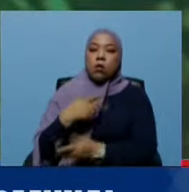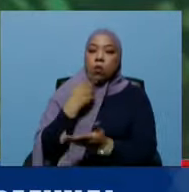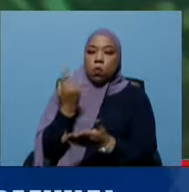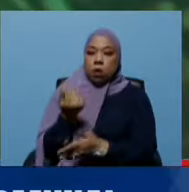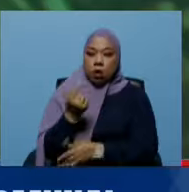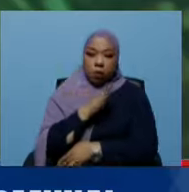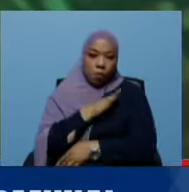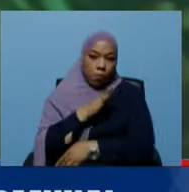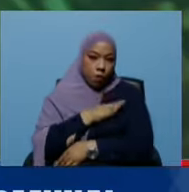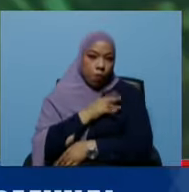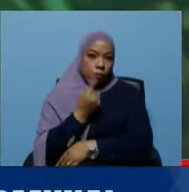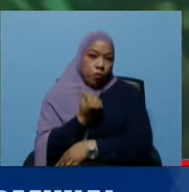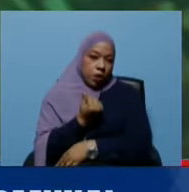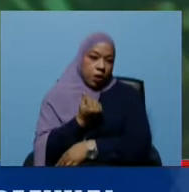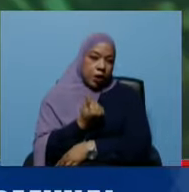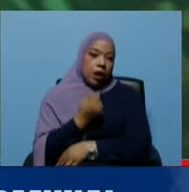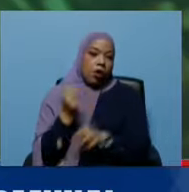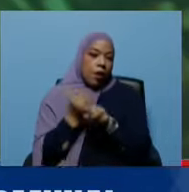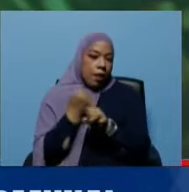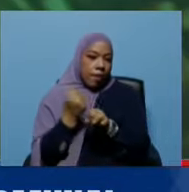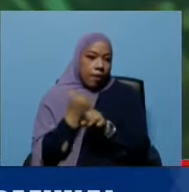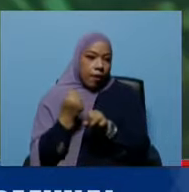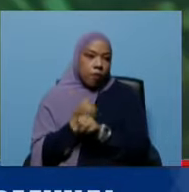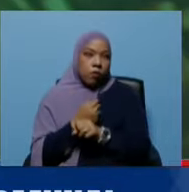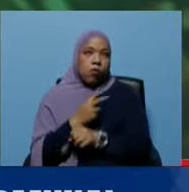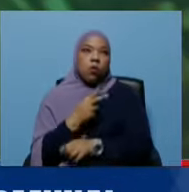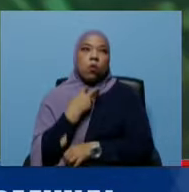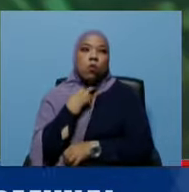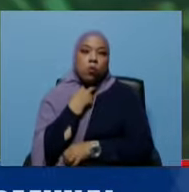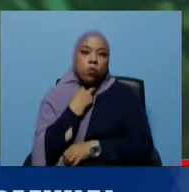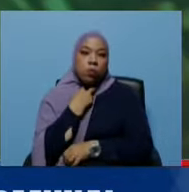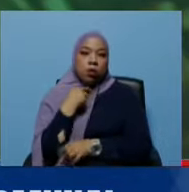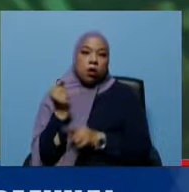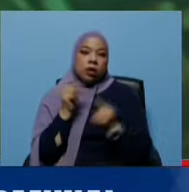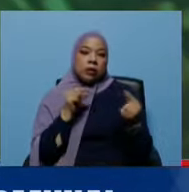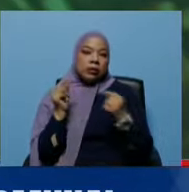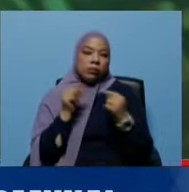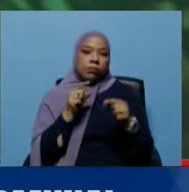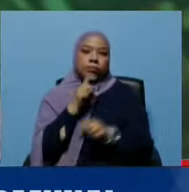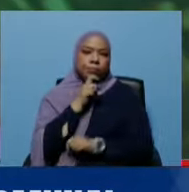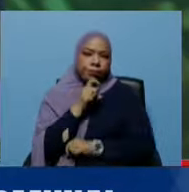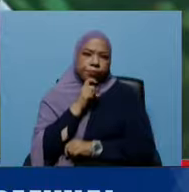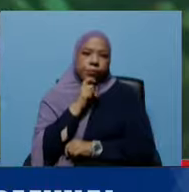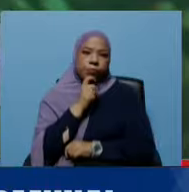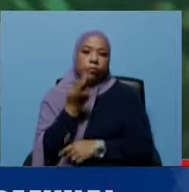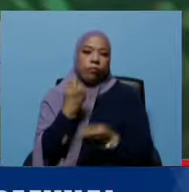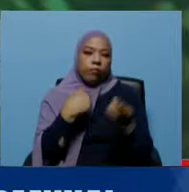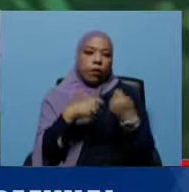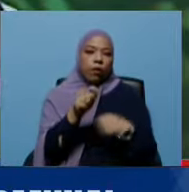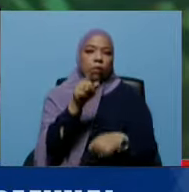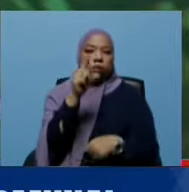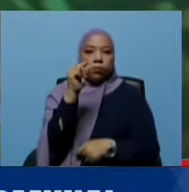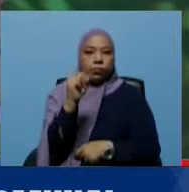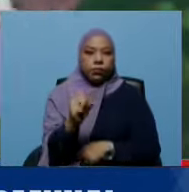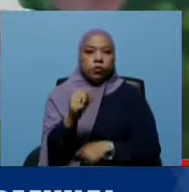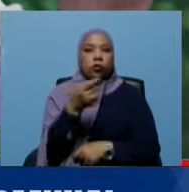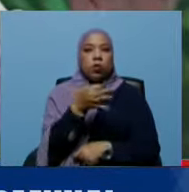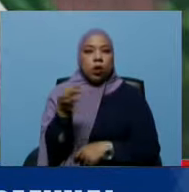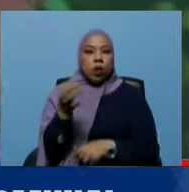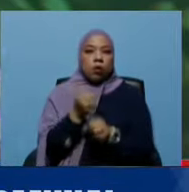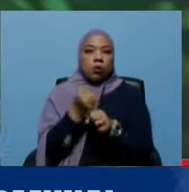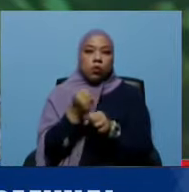platica y no estar reñido con vender a un precio